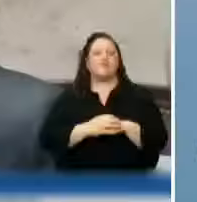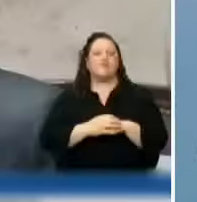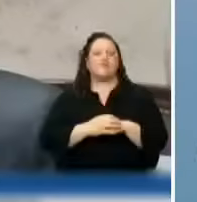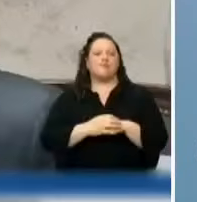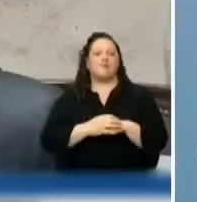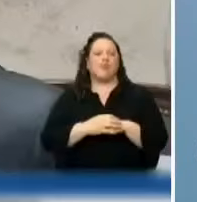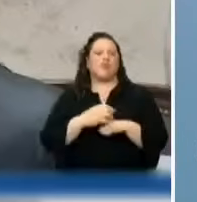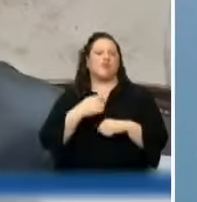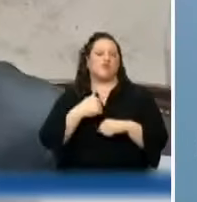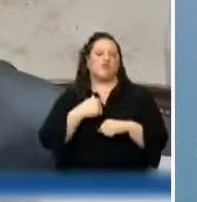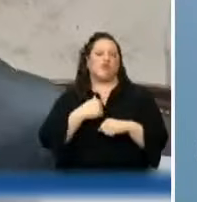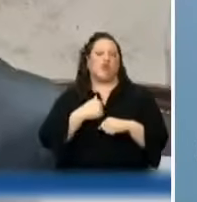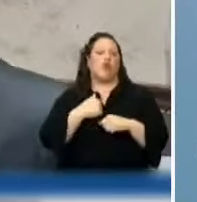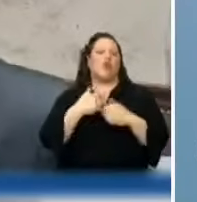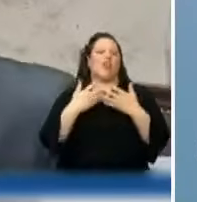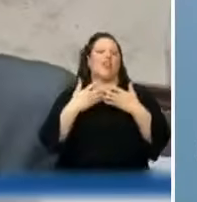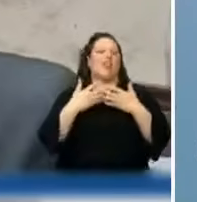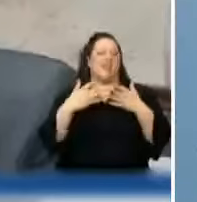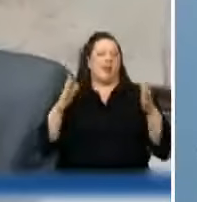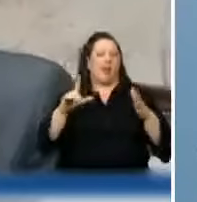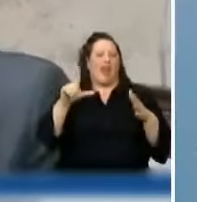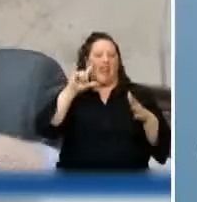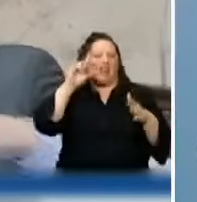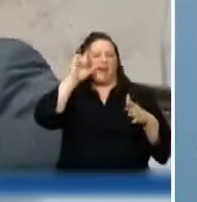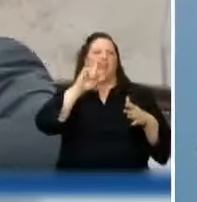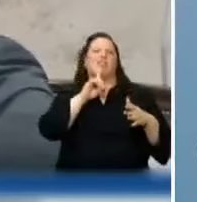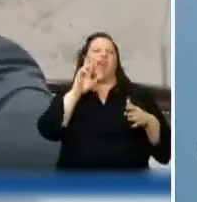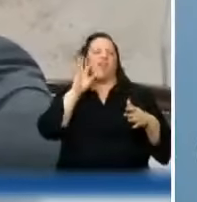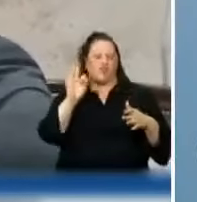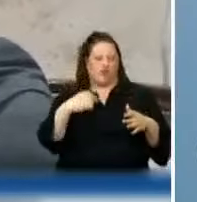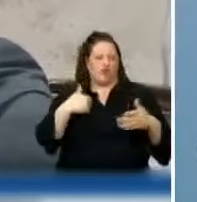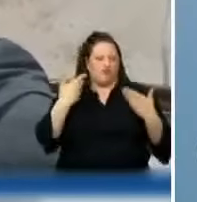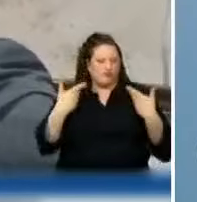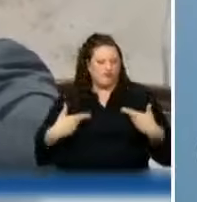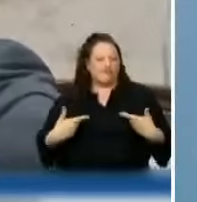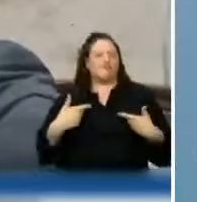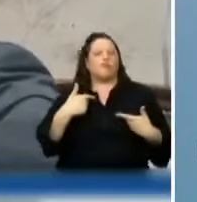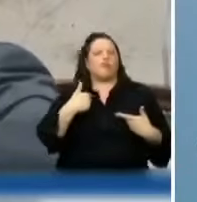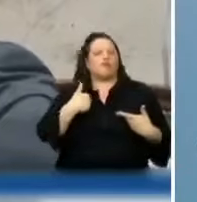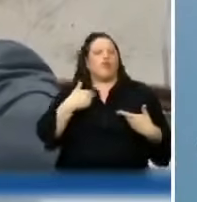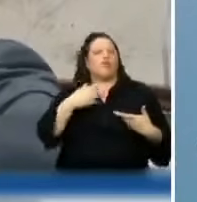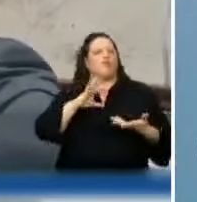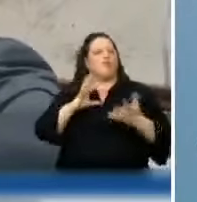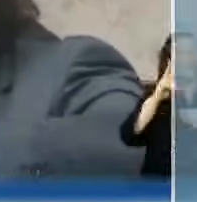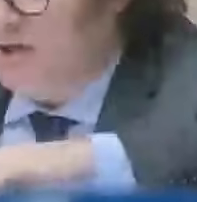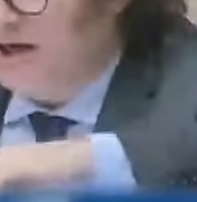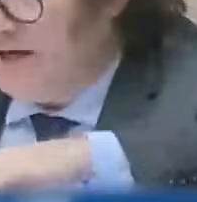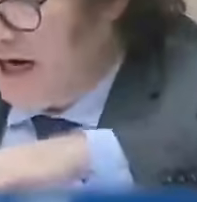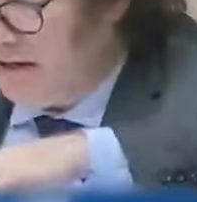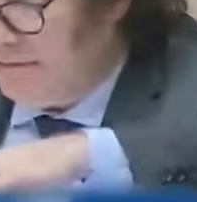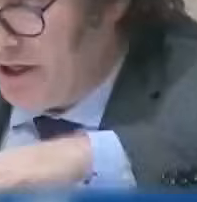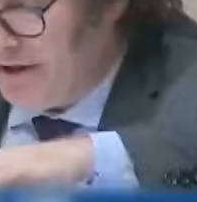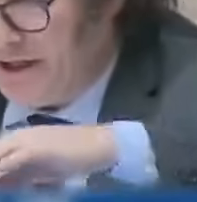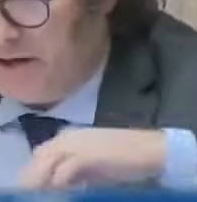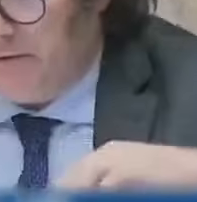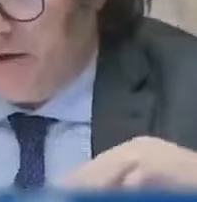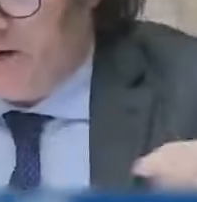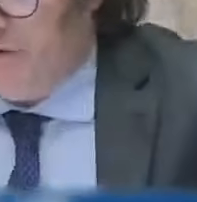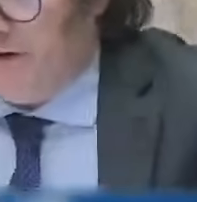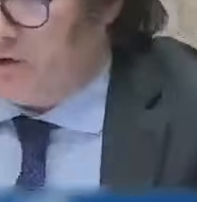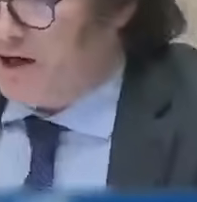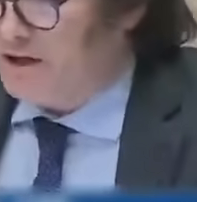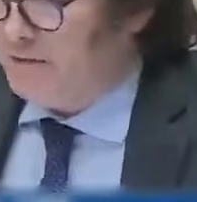a declaraciones de algunos legisladores, diputados de Juntos por el Cambio, en donde hablan de eliminar impuestos a las ganancias, es igual a hiperinflación